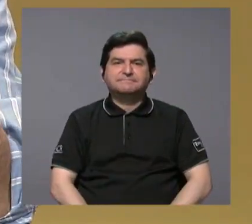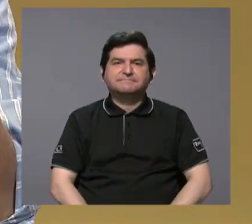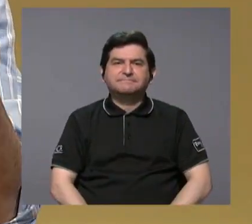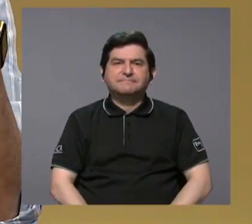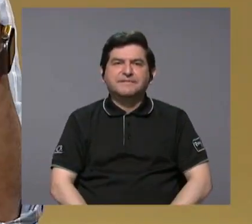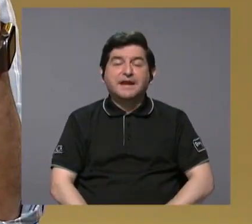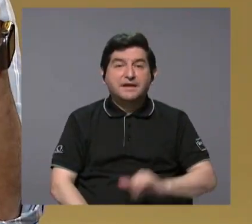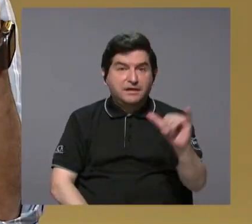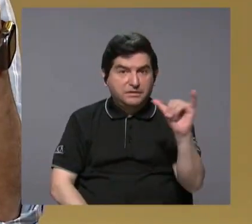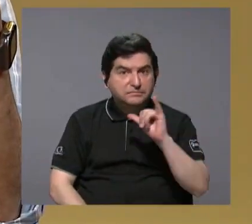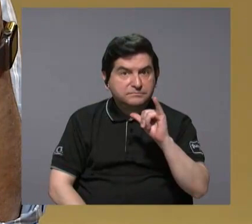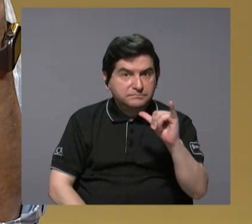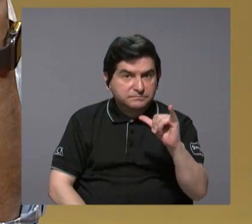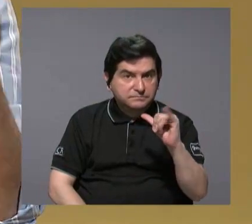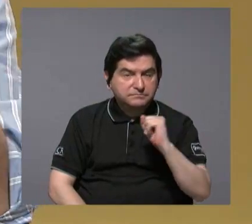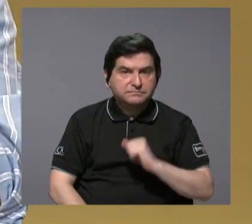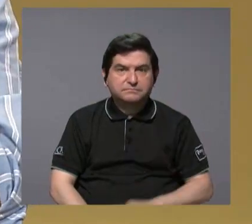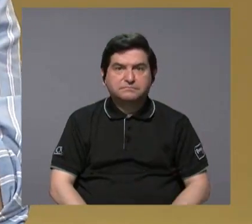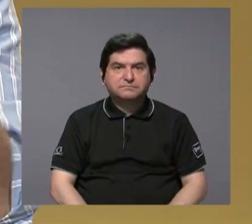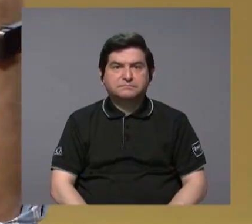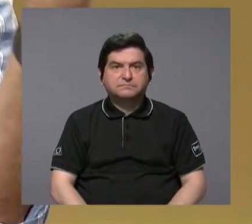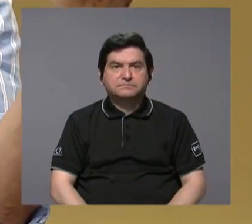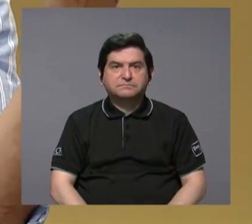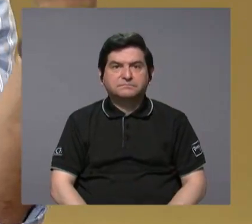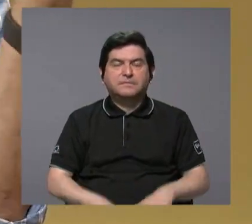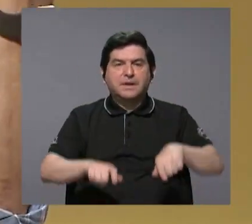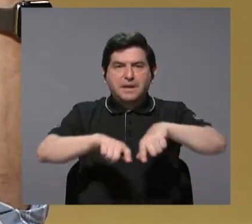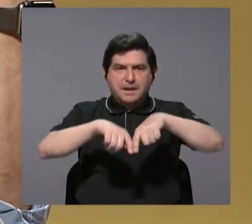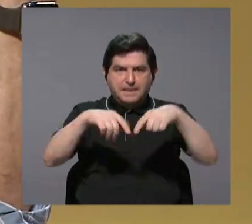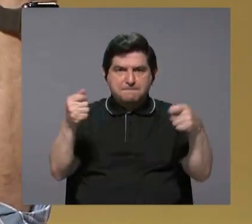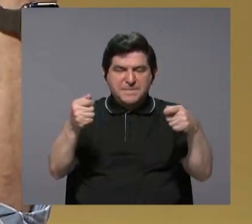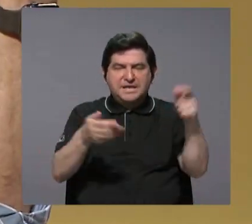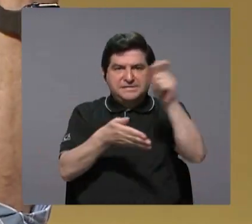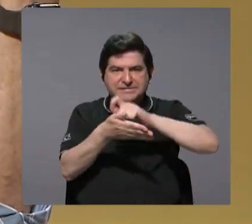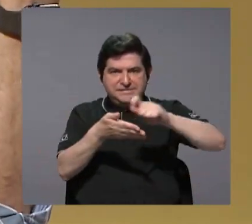así como en la prensa escrita